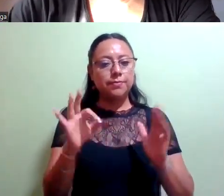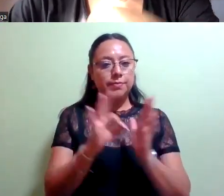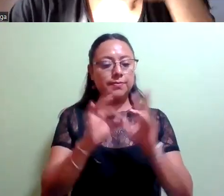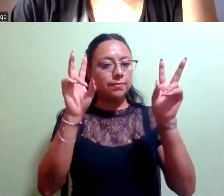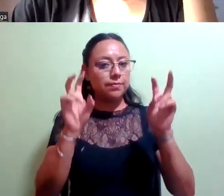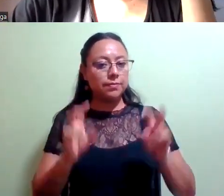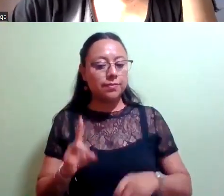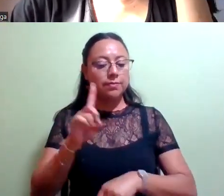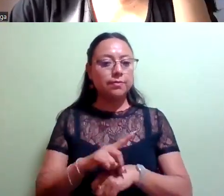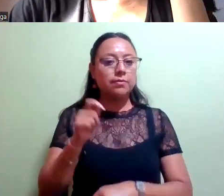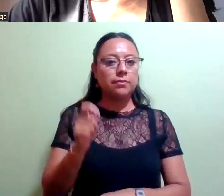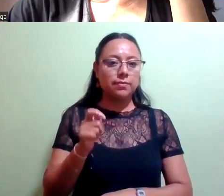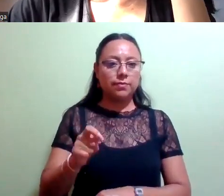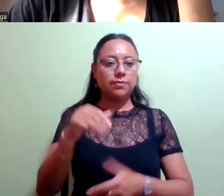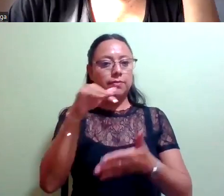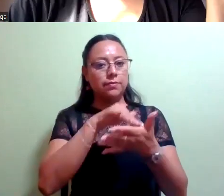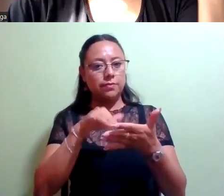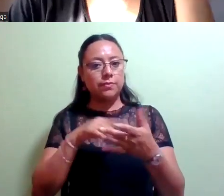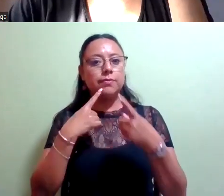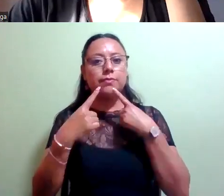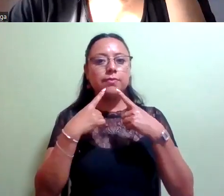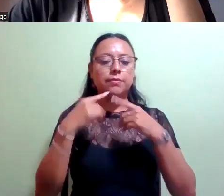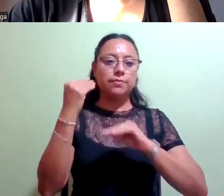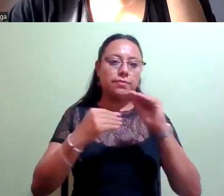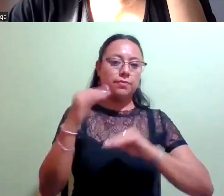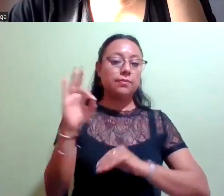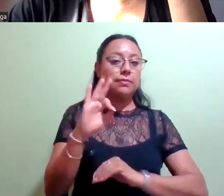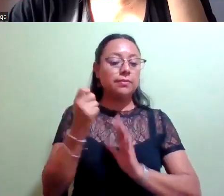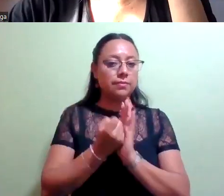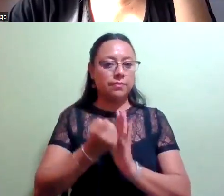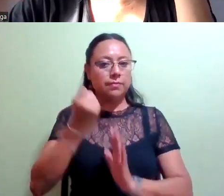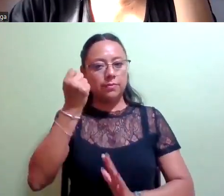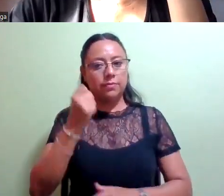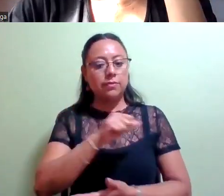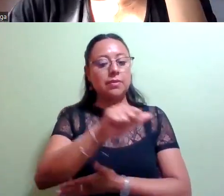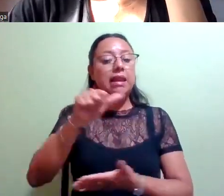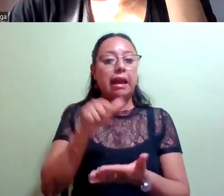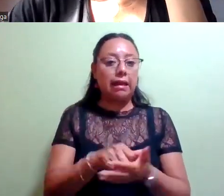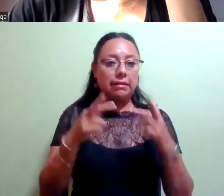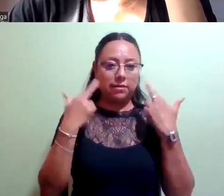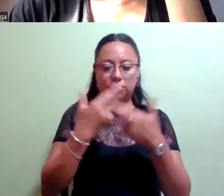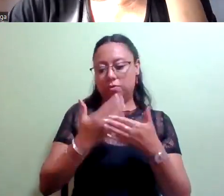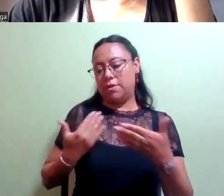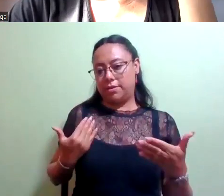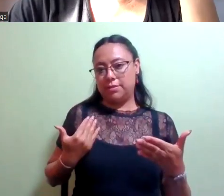orden del día es la lectura, discusión y en su caso aprobación del acta de la sesión anterior.